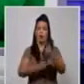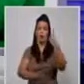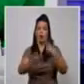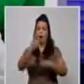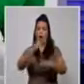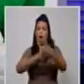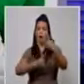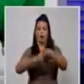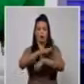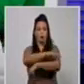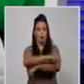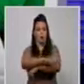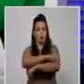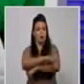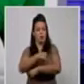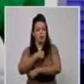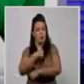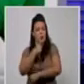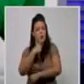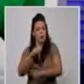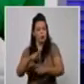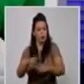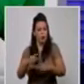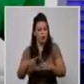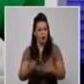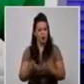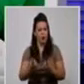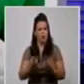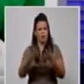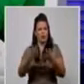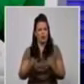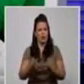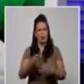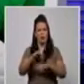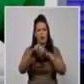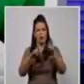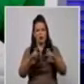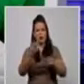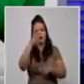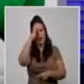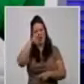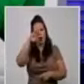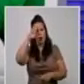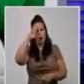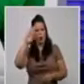si yo digo esto porque dicen, bueno, Cuba está exagerada, está